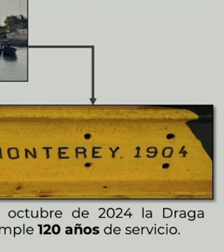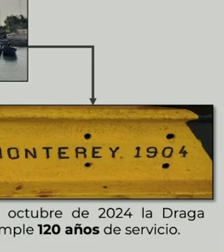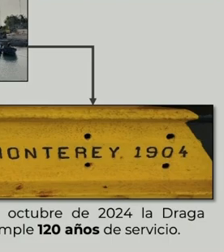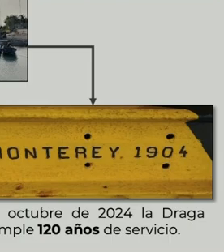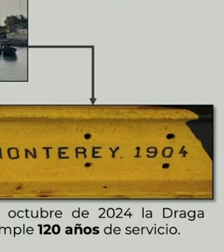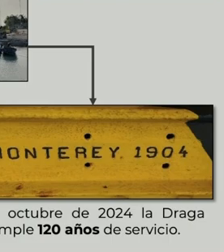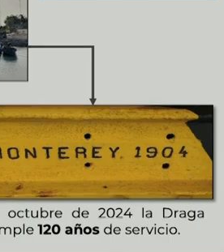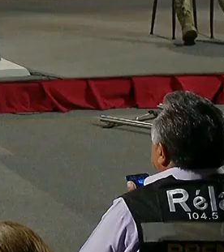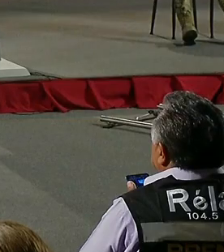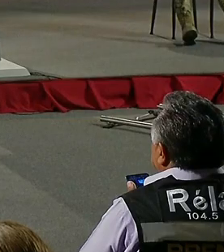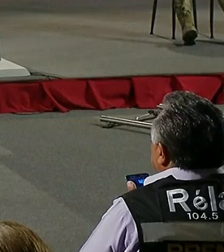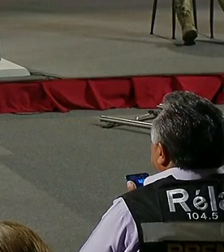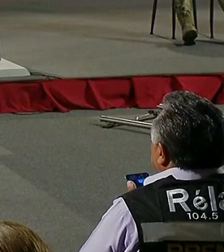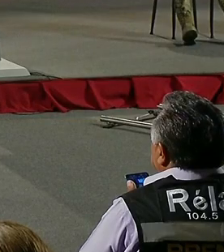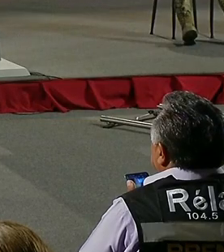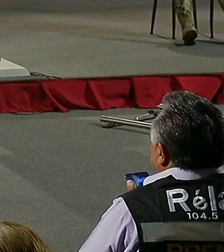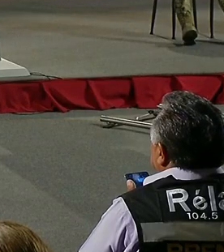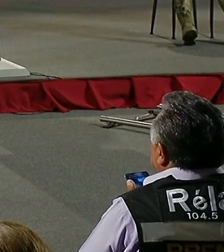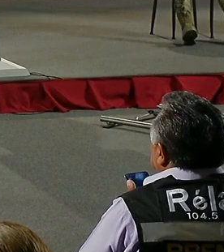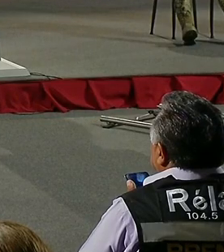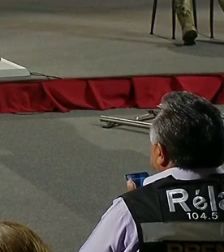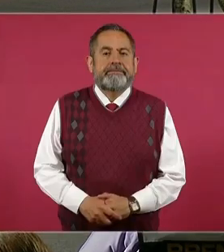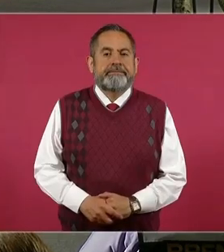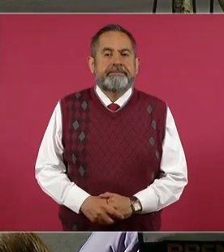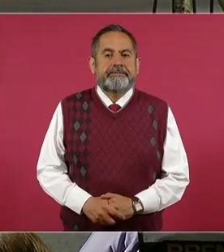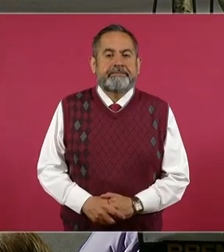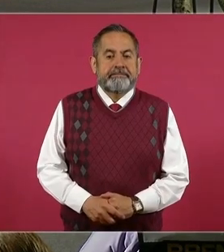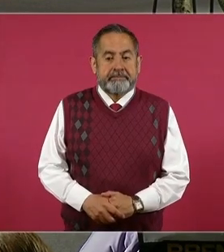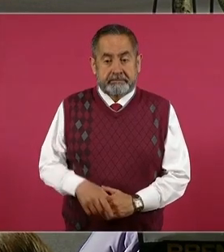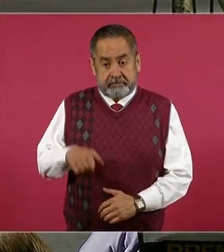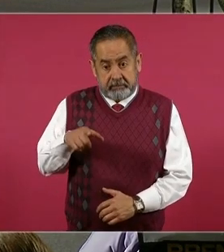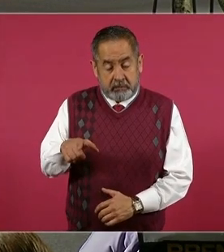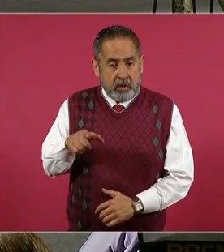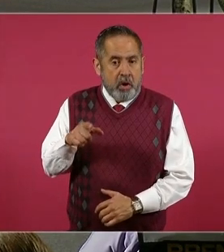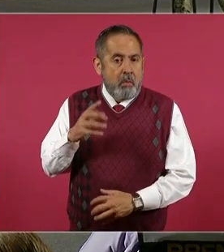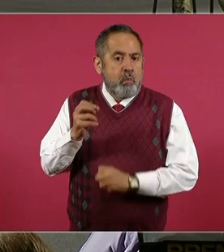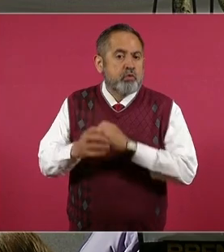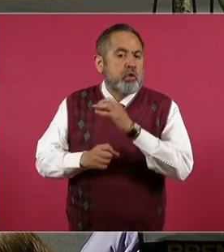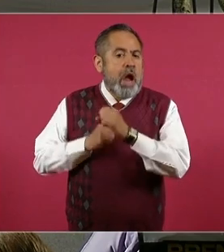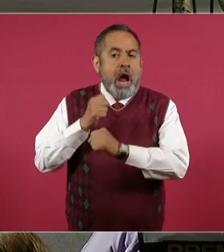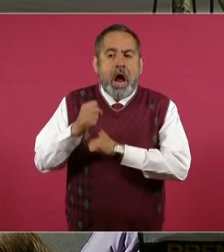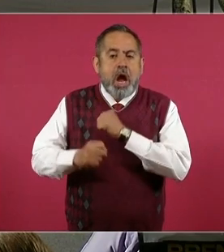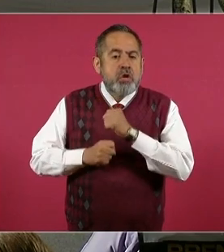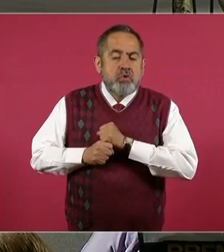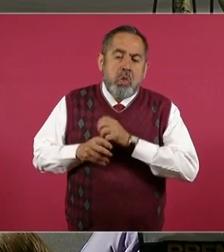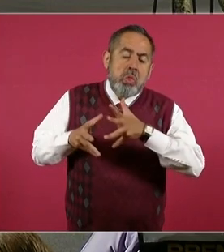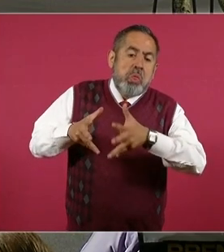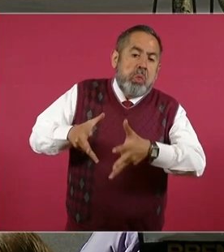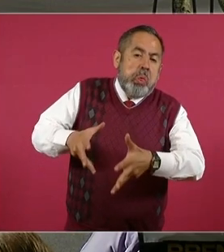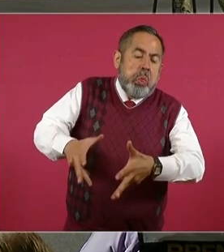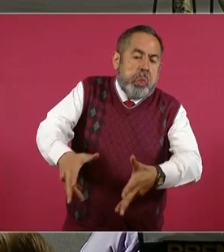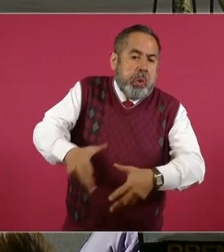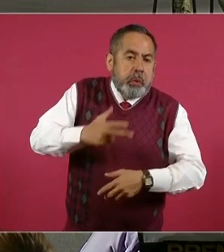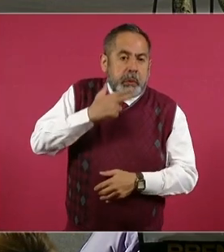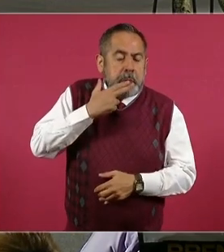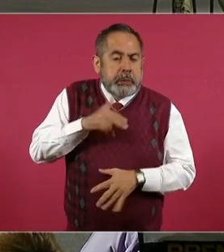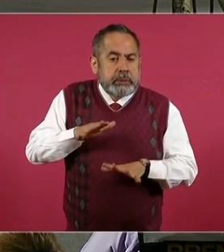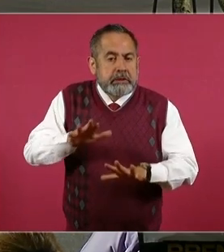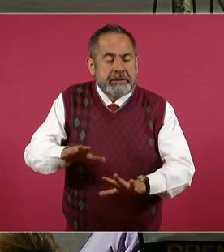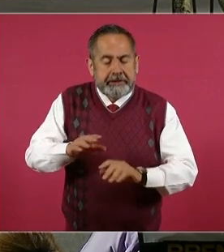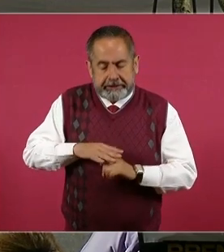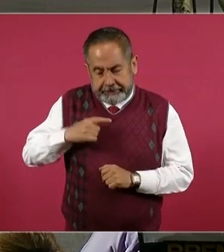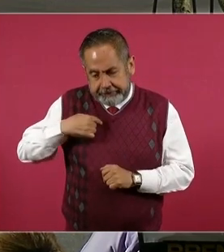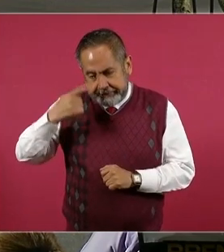Estas unidades, como les comenté, que rebasaba por mucho la vida útil de un buque, se hizo una evaluación